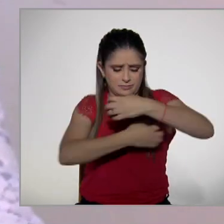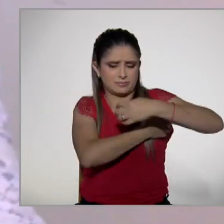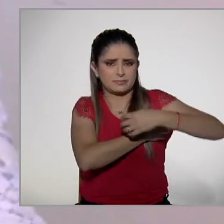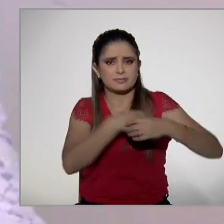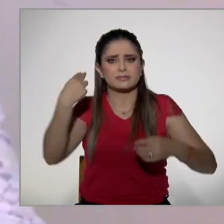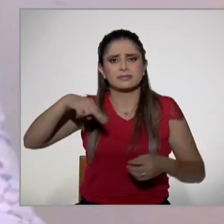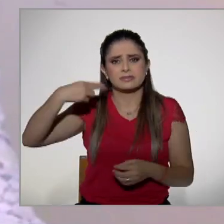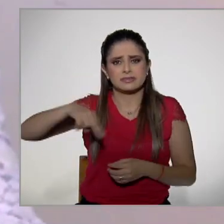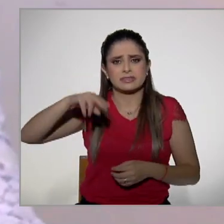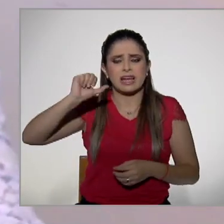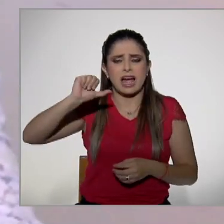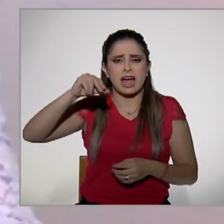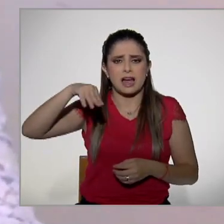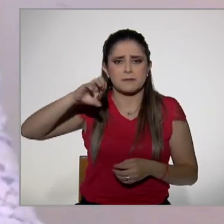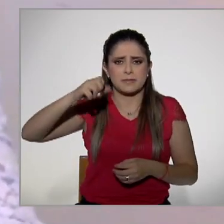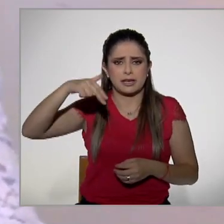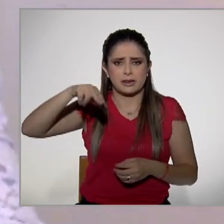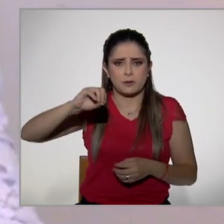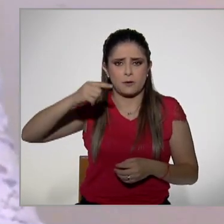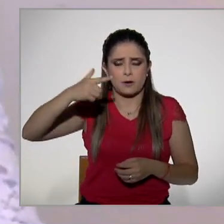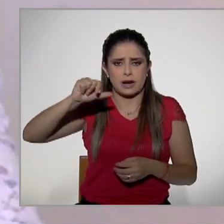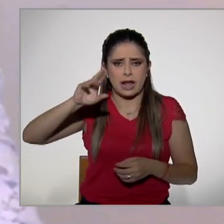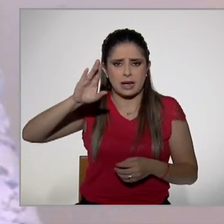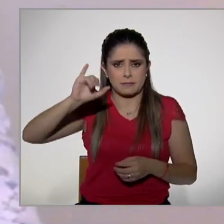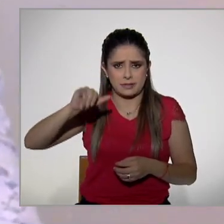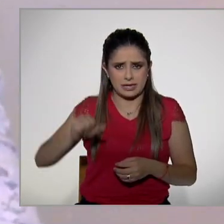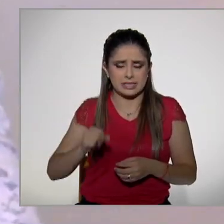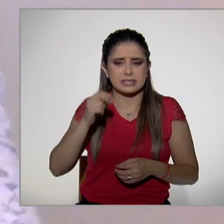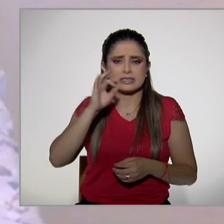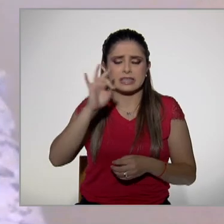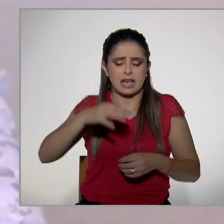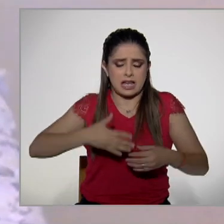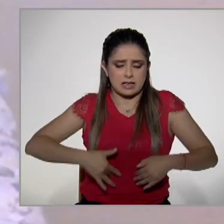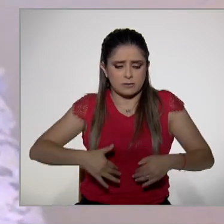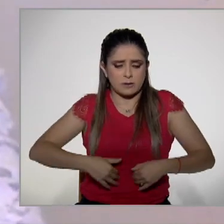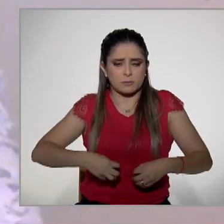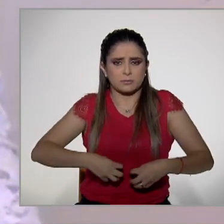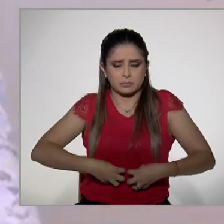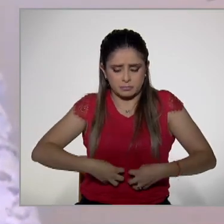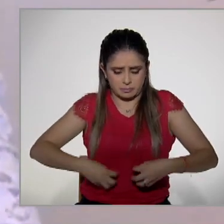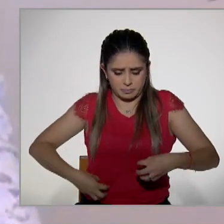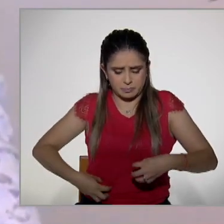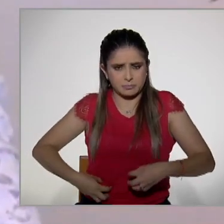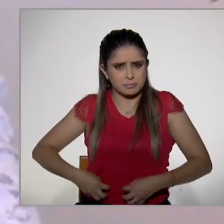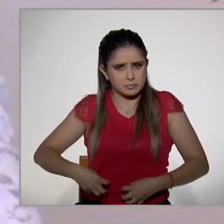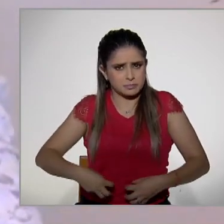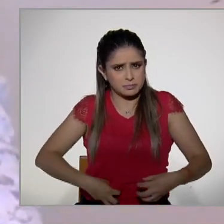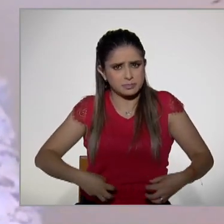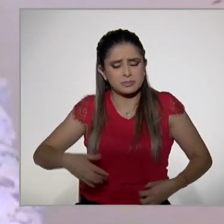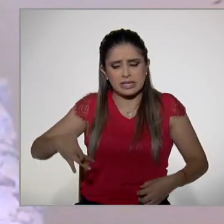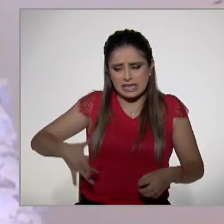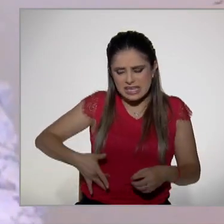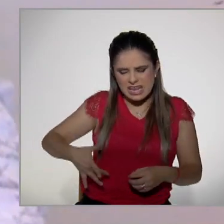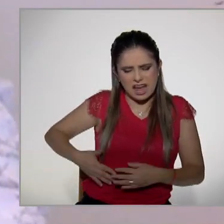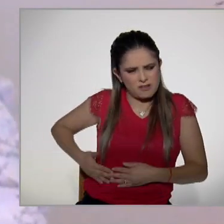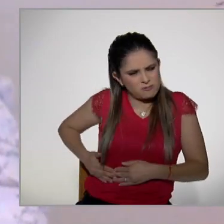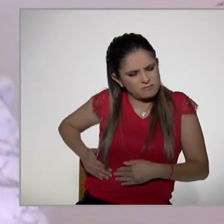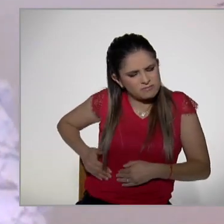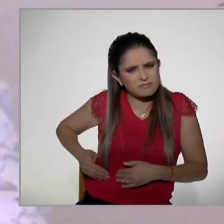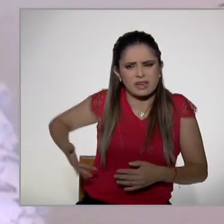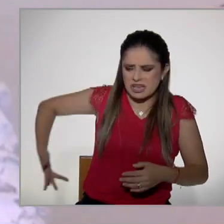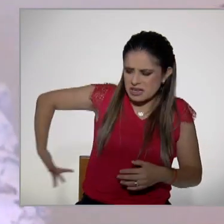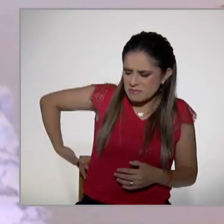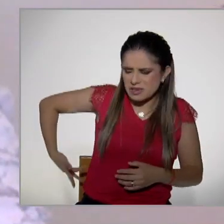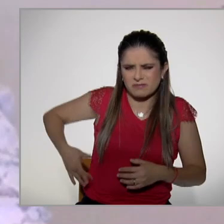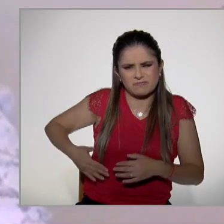denominan a de nome galias o el crecimiento de algún órgano abdominal como el bazo o el hígado presencia de